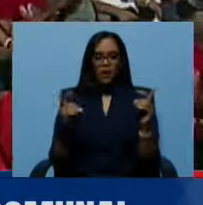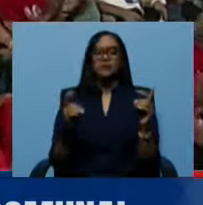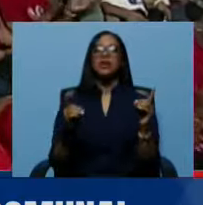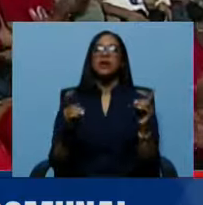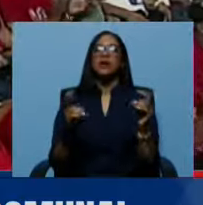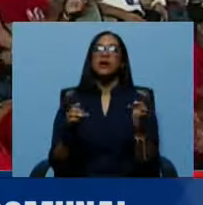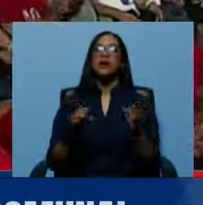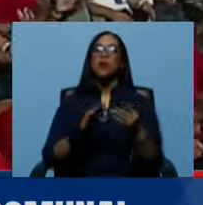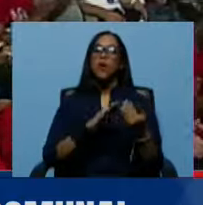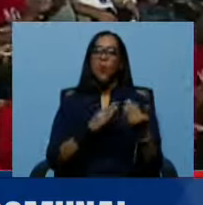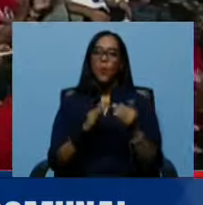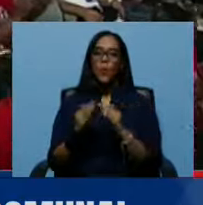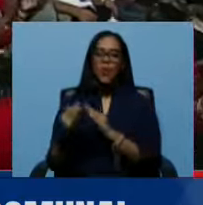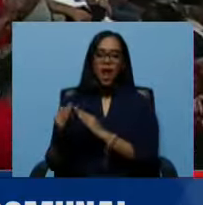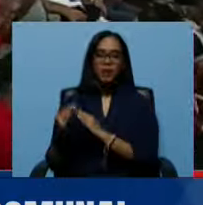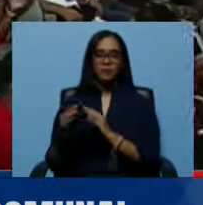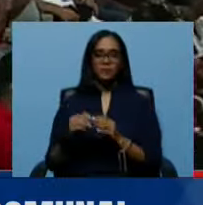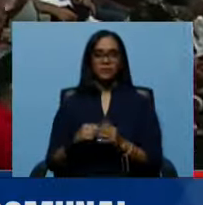comunal.